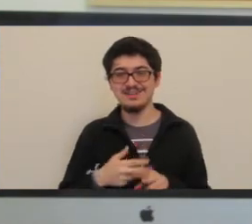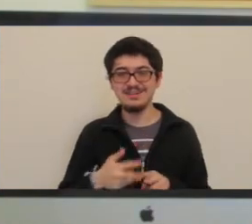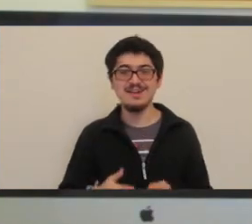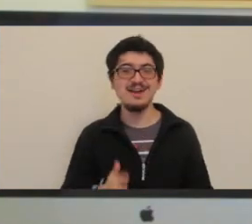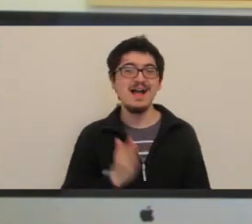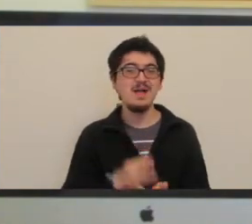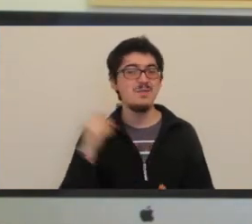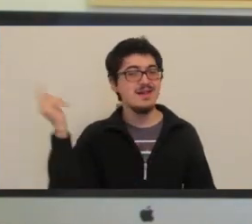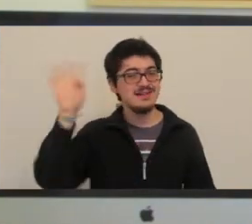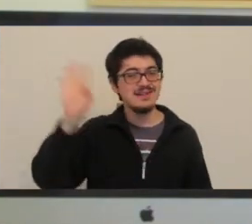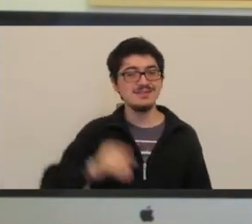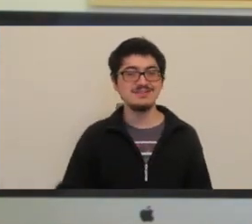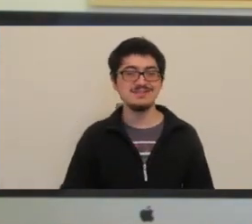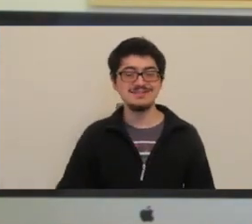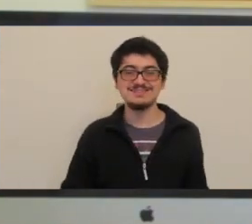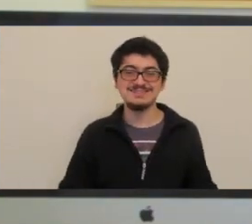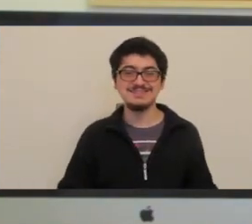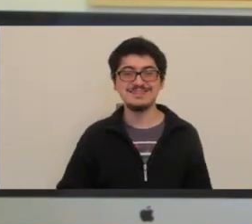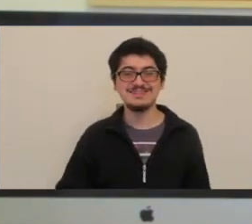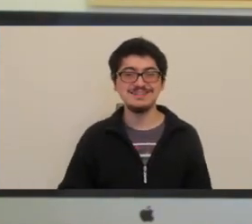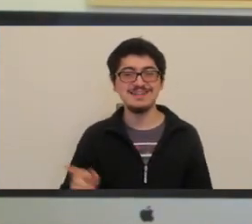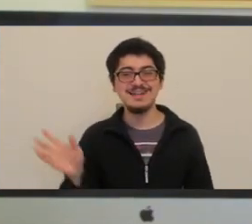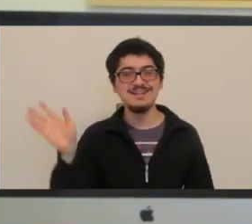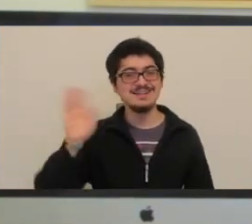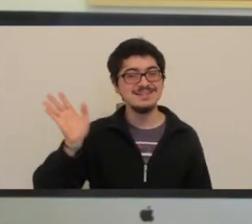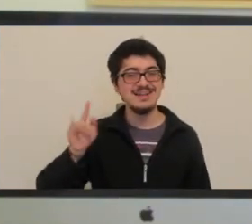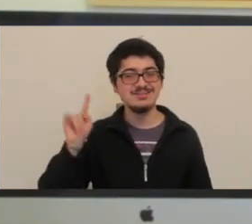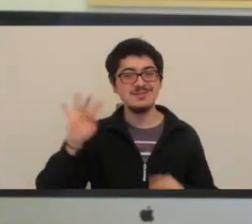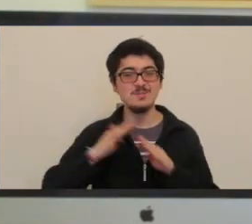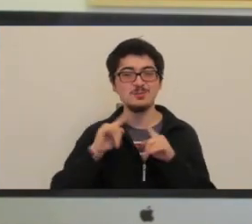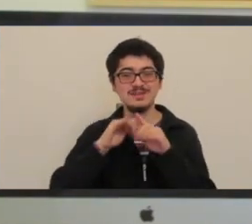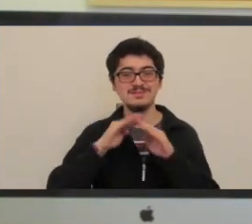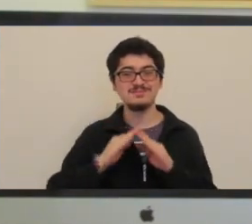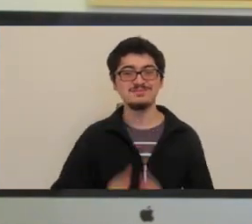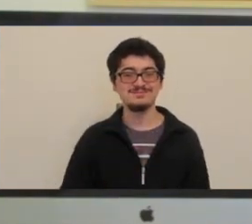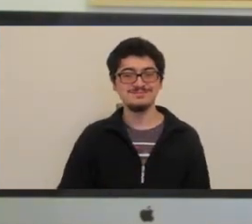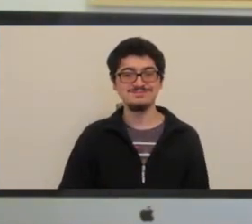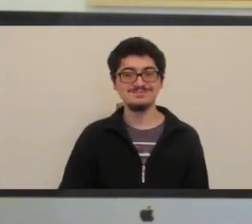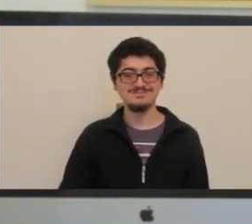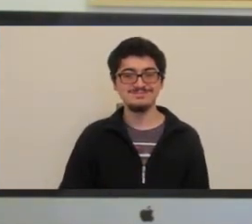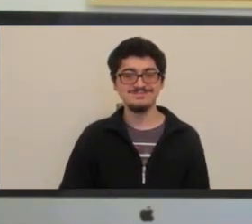lo han hecho. Y nos vemos hasta la próxima semana. Así que tengan una semana genial. Chao, saludos por su casa.